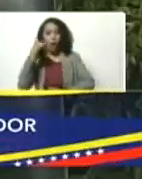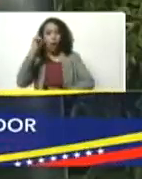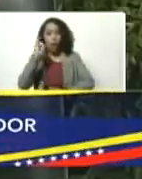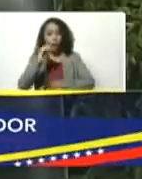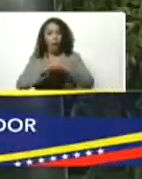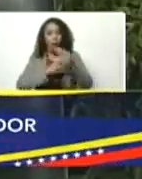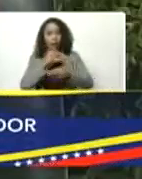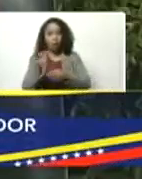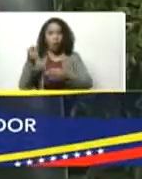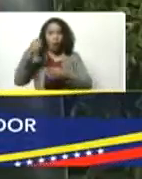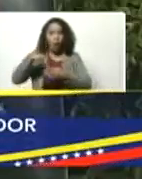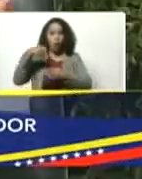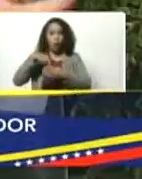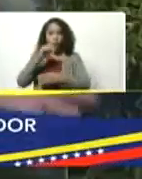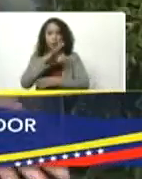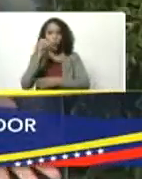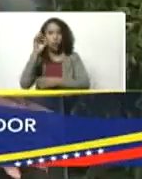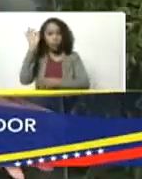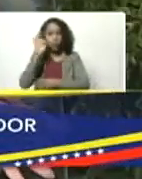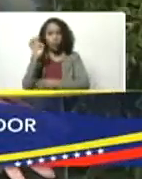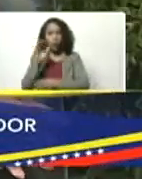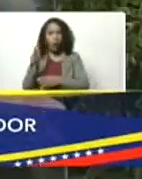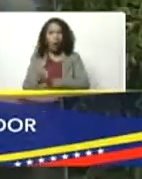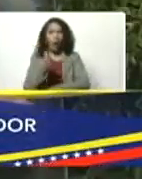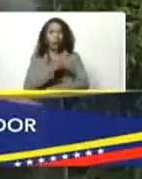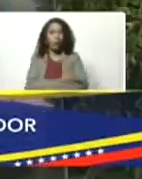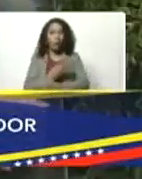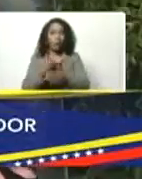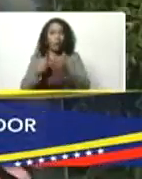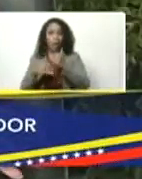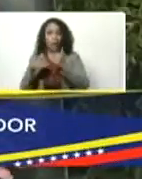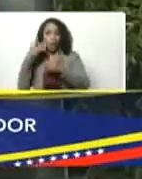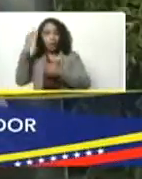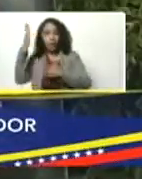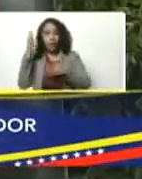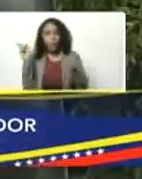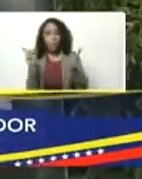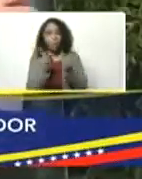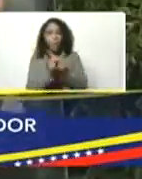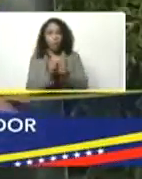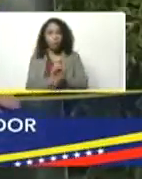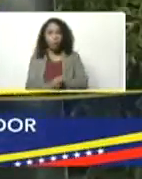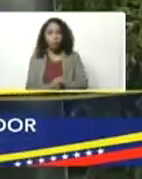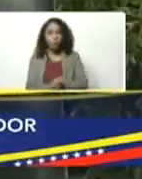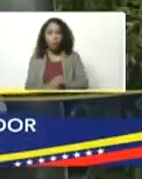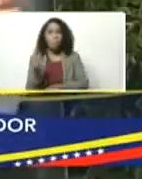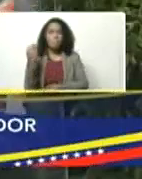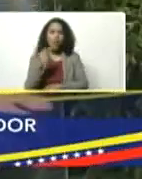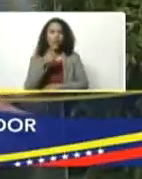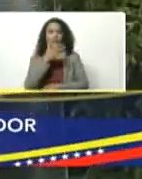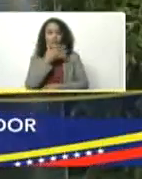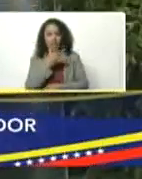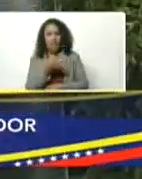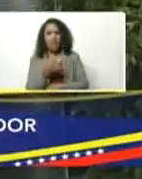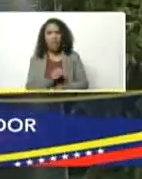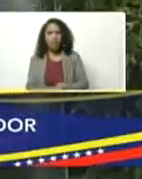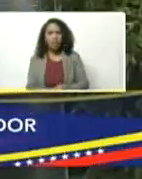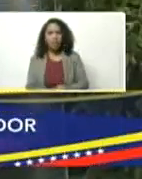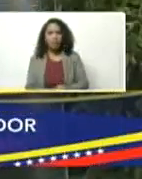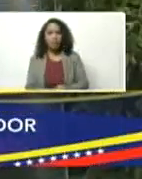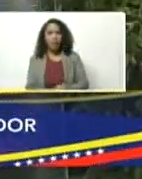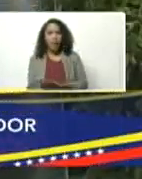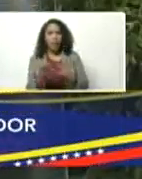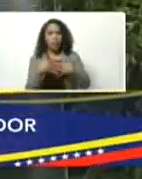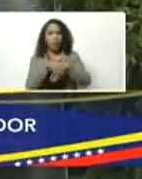haciendo ahorro de un 50% de lo que anteriormente salía la exportación para un pequeño. Es más fácil